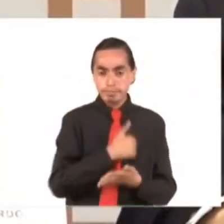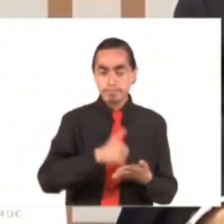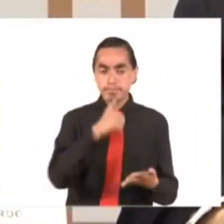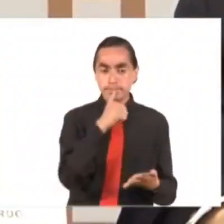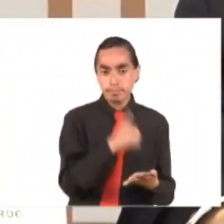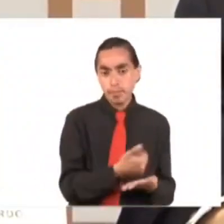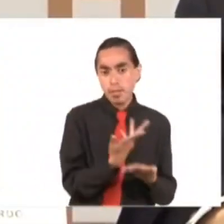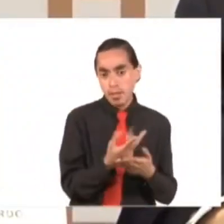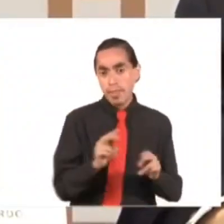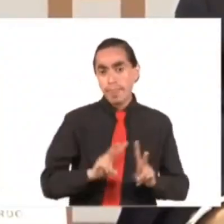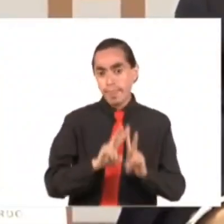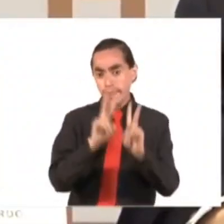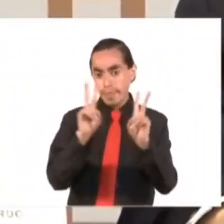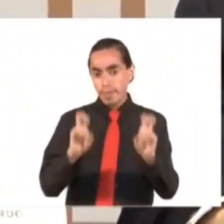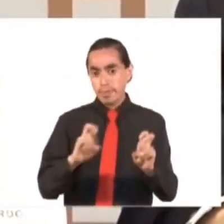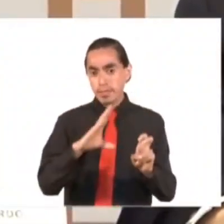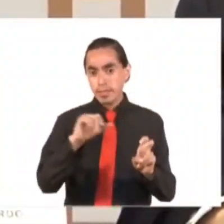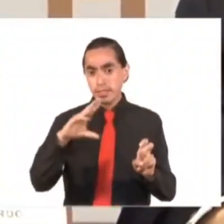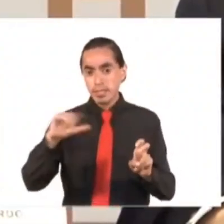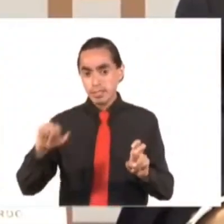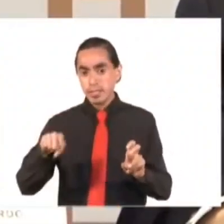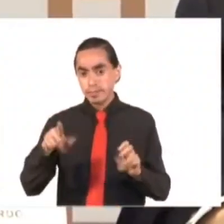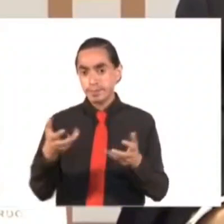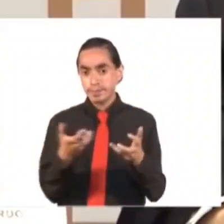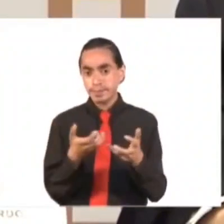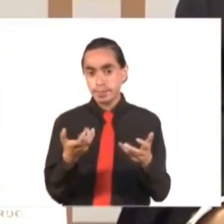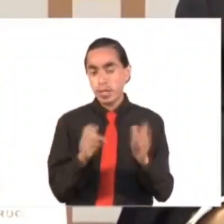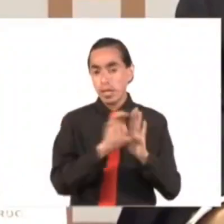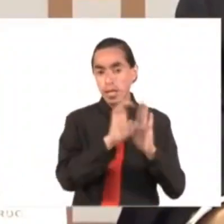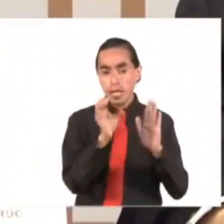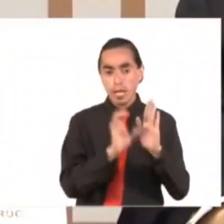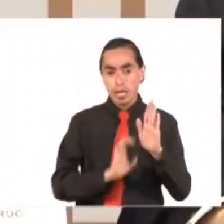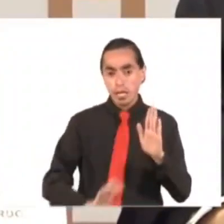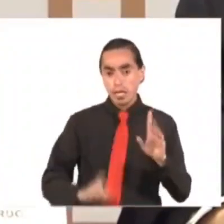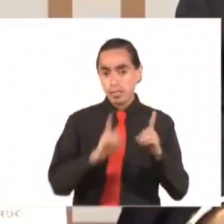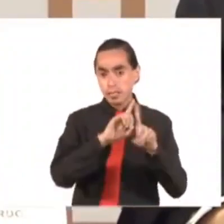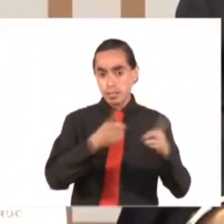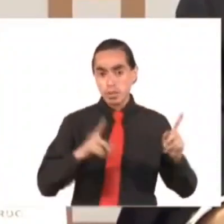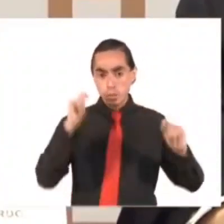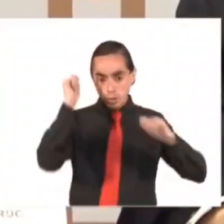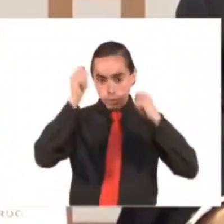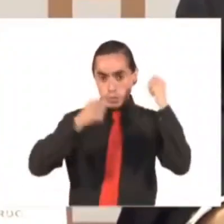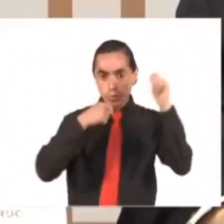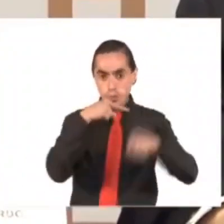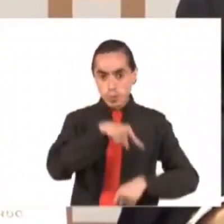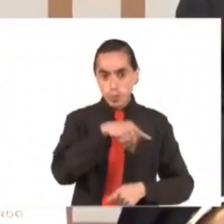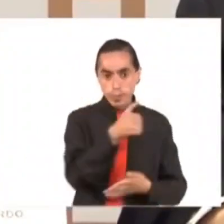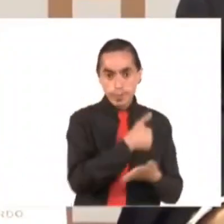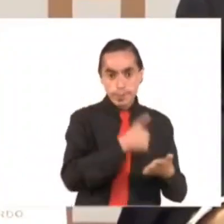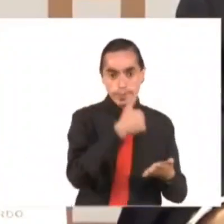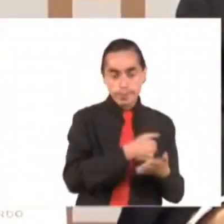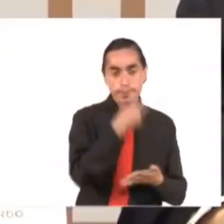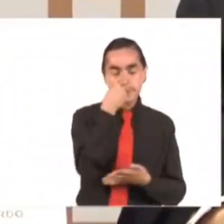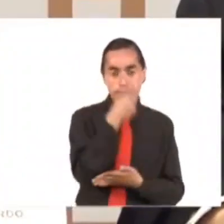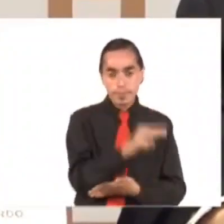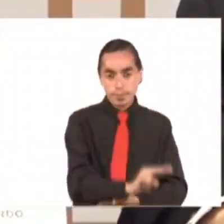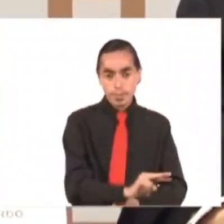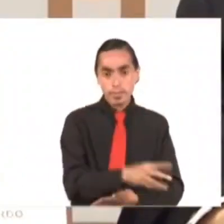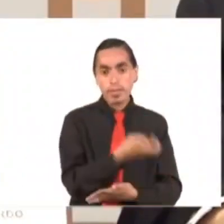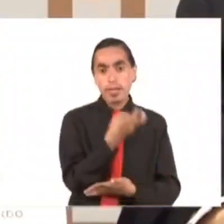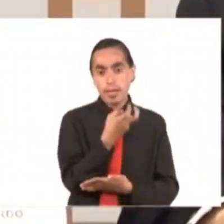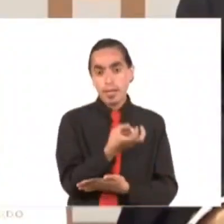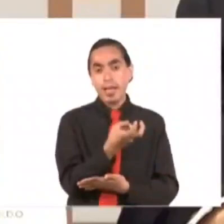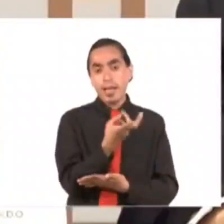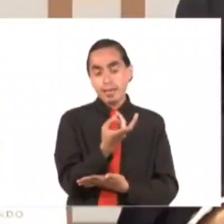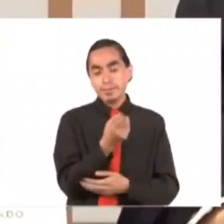que se desarrollaron en el CESA. Por ejemplo, el desarrollo del turismo en la Ciudad de México, que fue parte